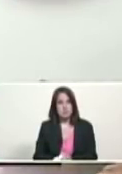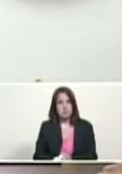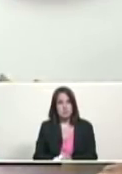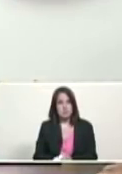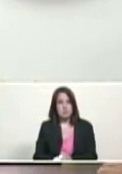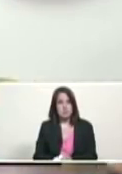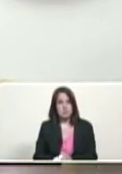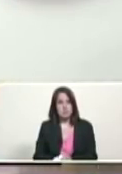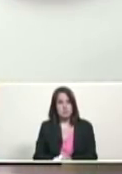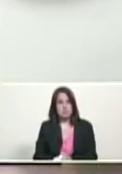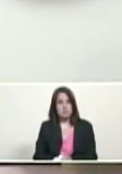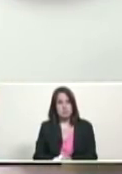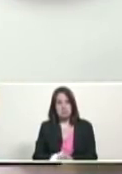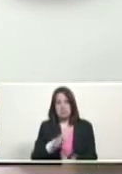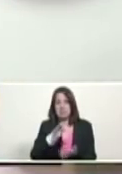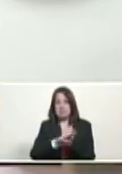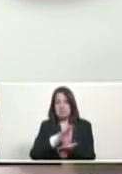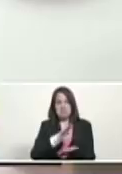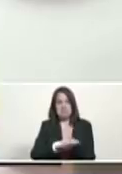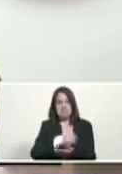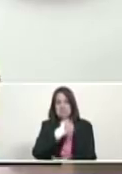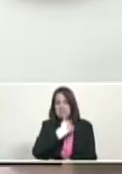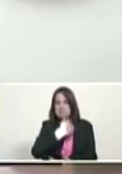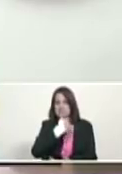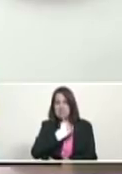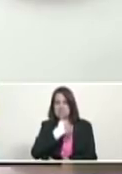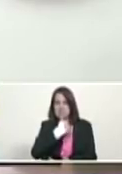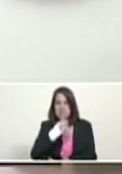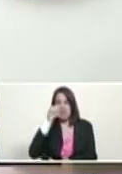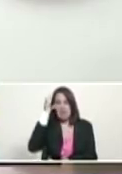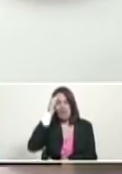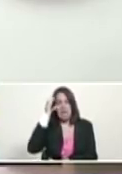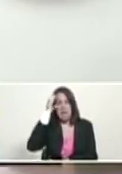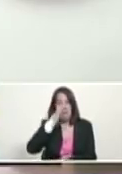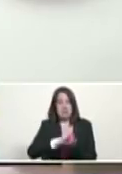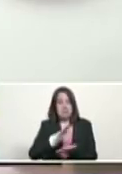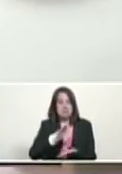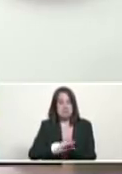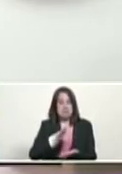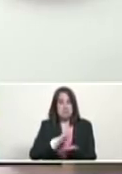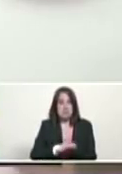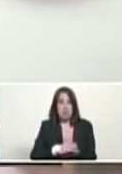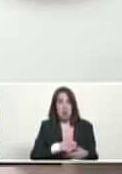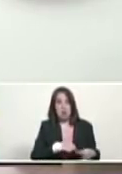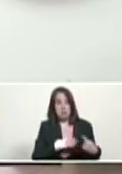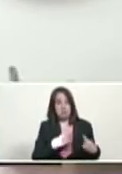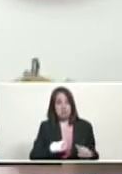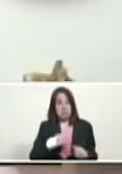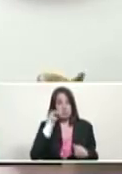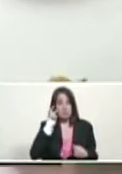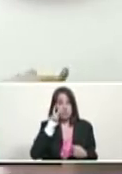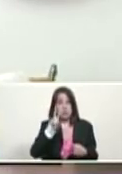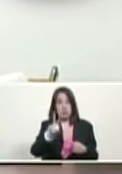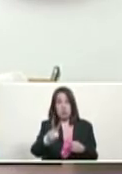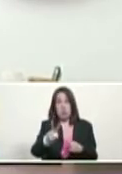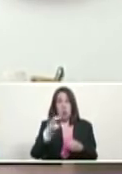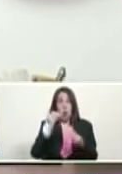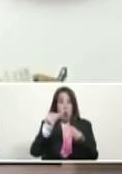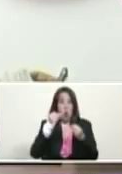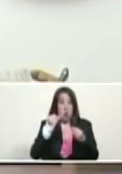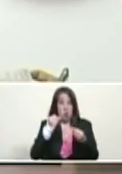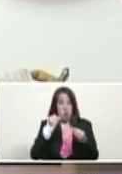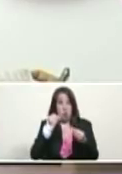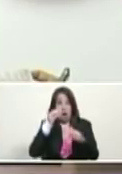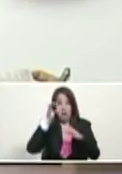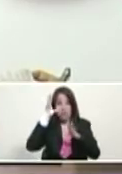acero, serenidad, calma y cordura, conciencia, horizonte, visión a futuro para